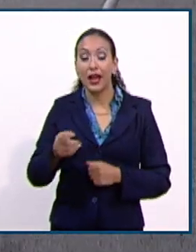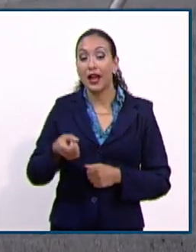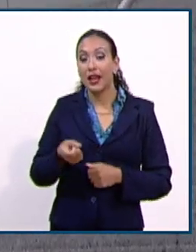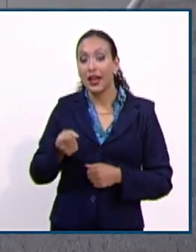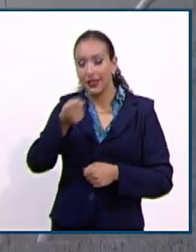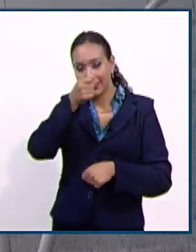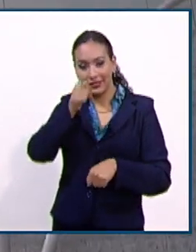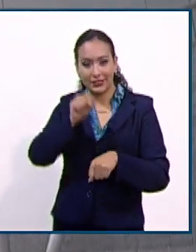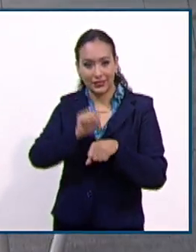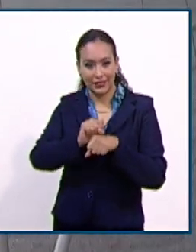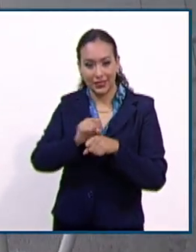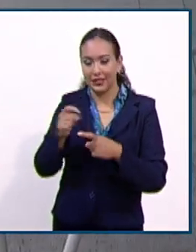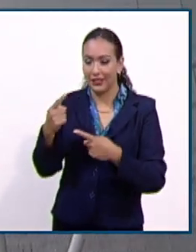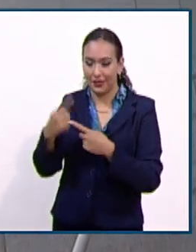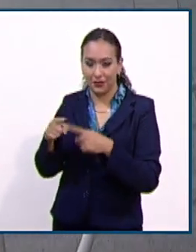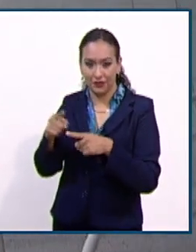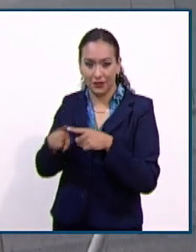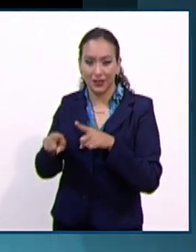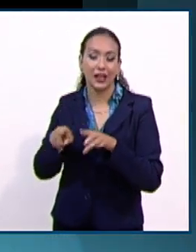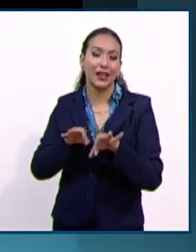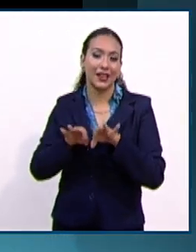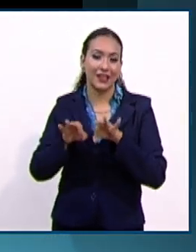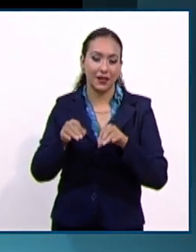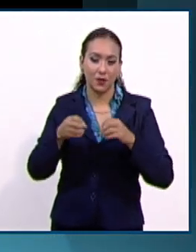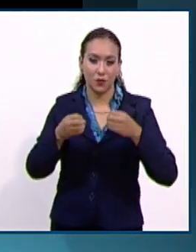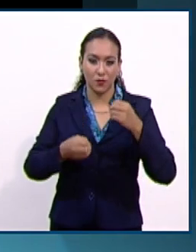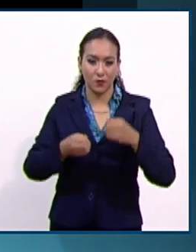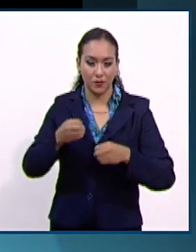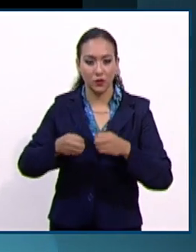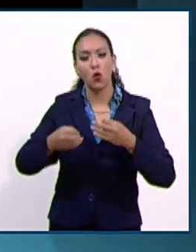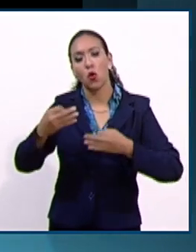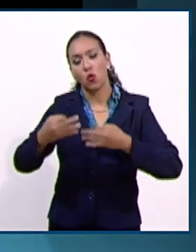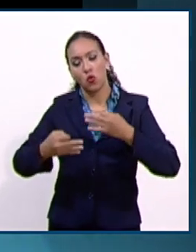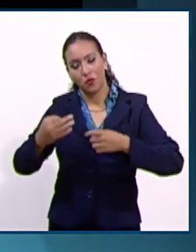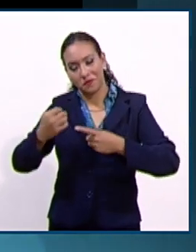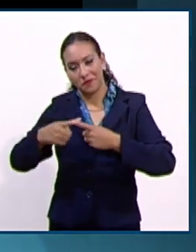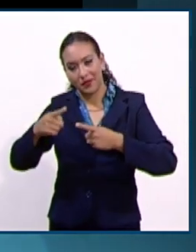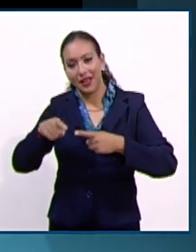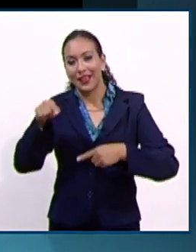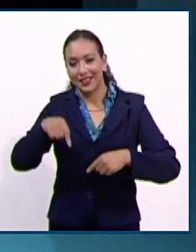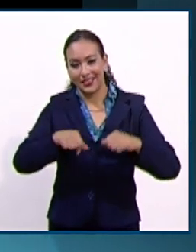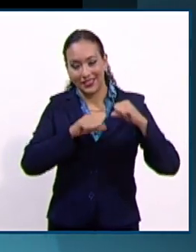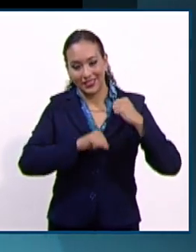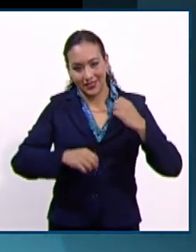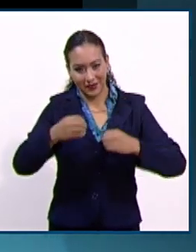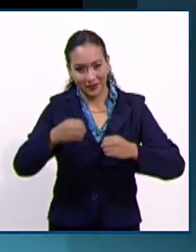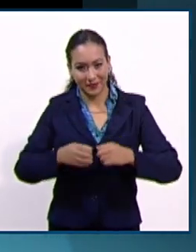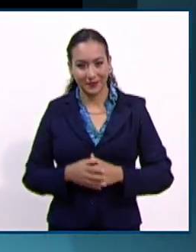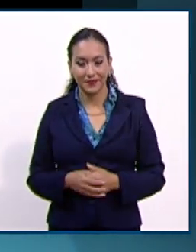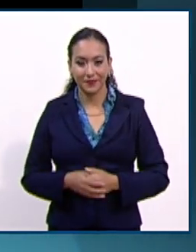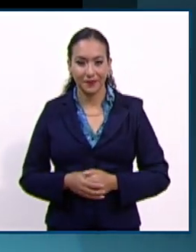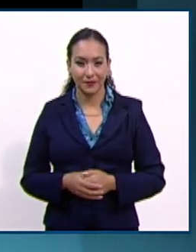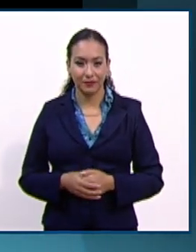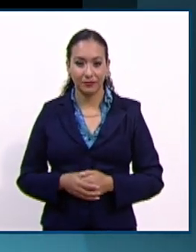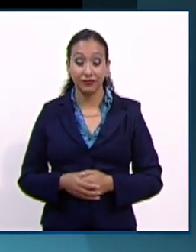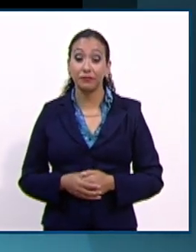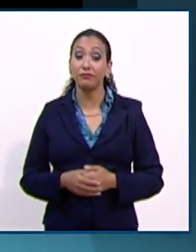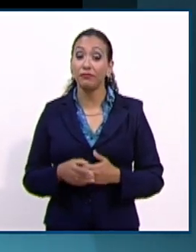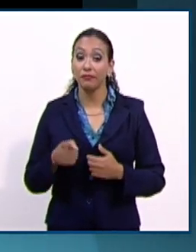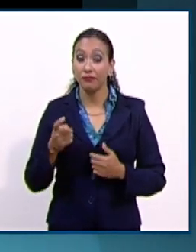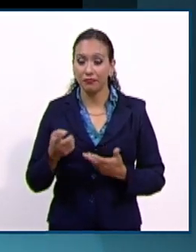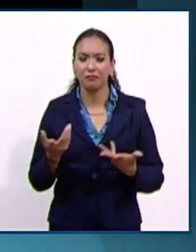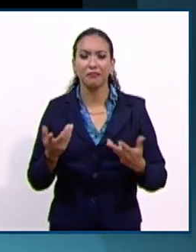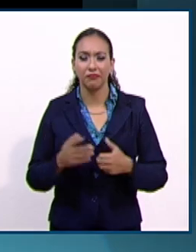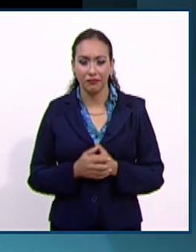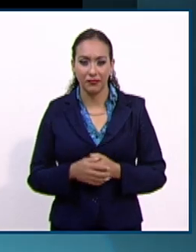y secretarios proyectistas de juzgado de distrito o tribunal de circuito del Poder Judicial de la Federación. Dicha acreditación